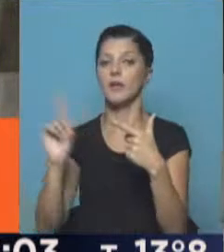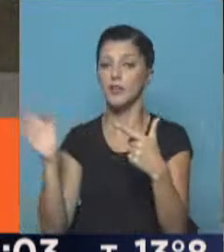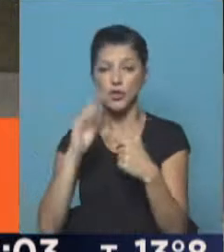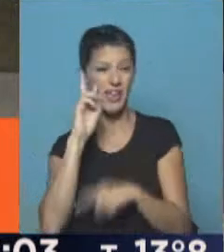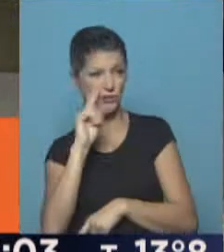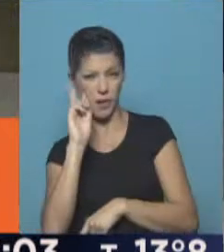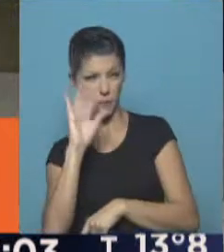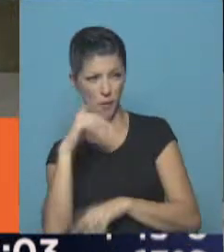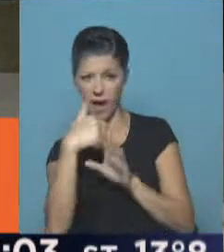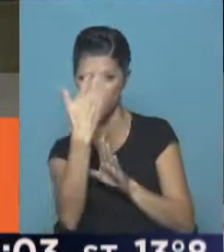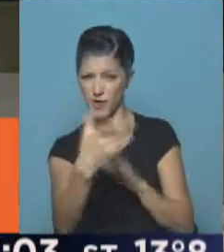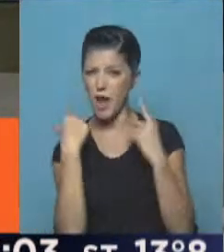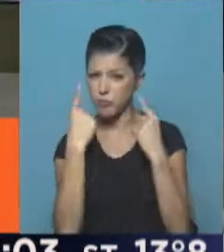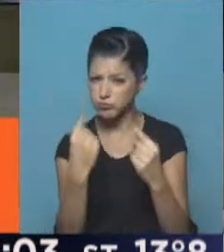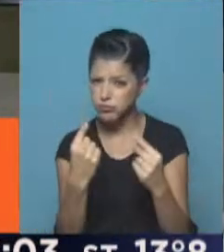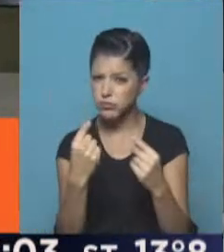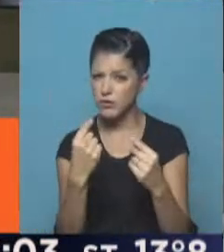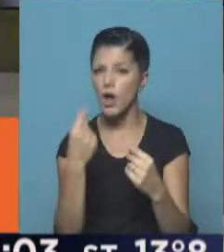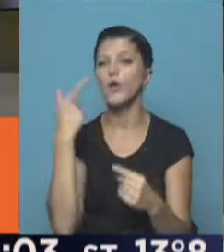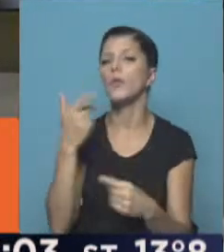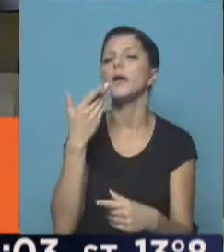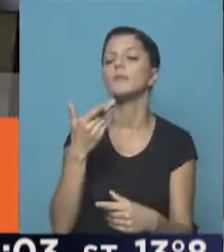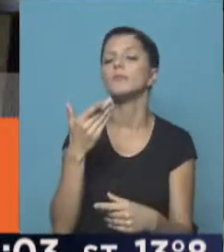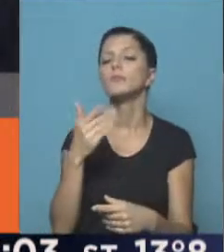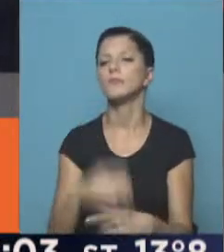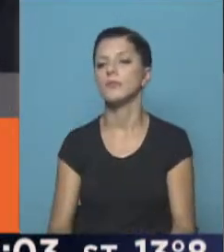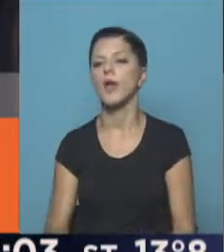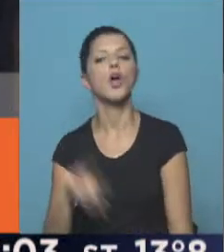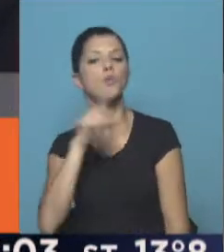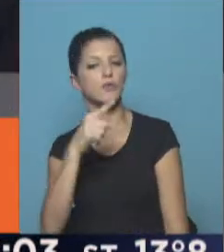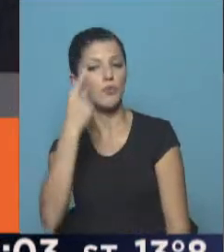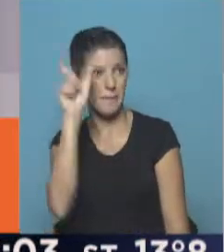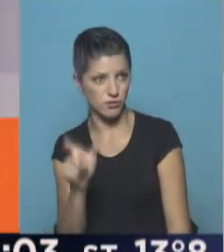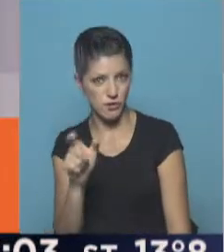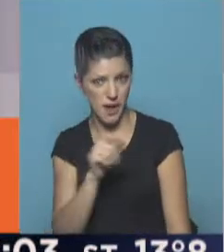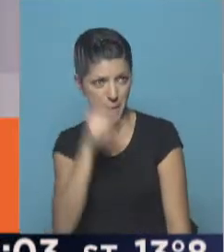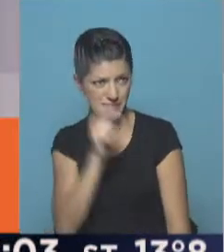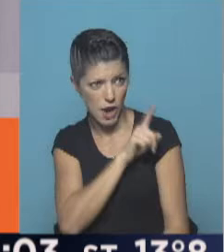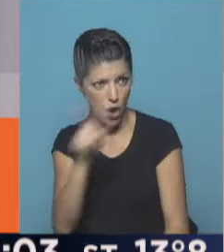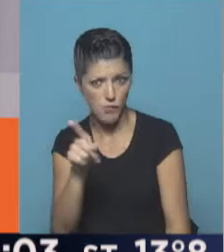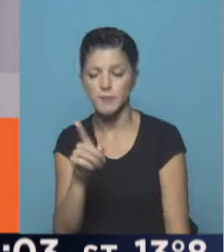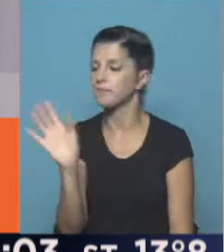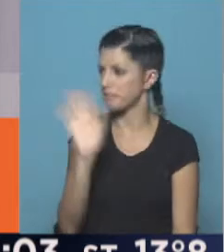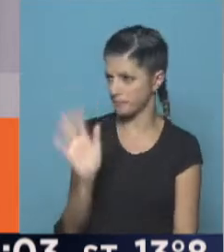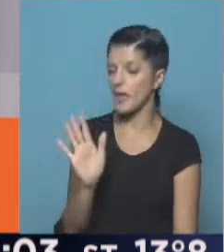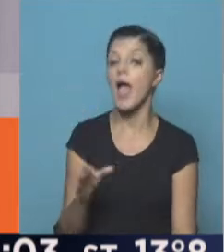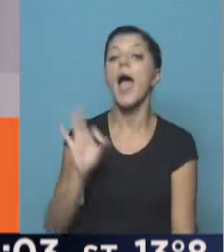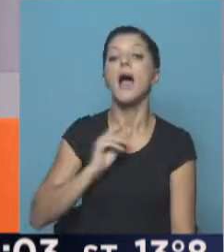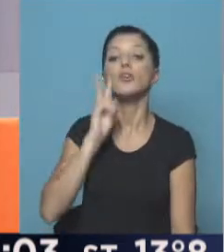no tienen un liderazgo político al estilo partidario. No lo como uno podría capitaliza decir. Nadie en especial, decís, claro. Digo,